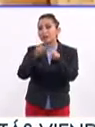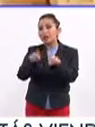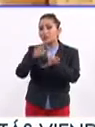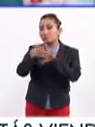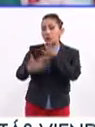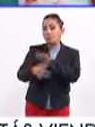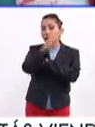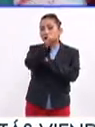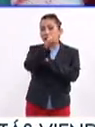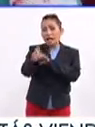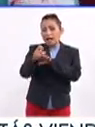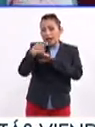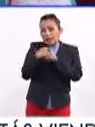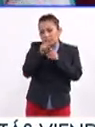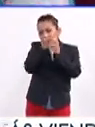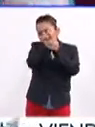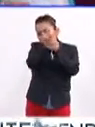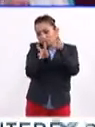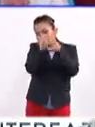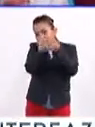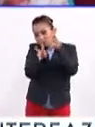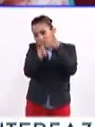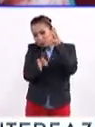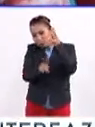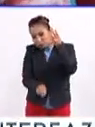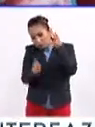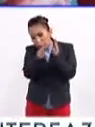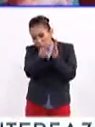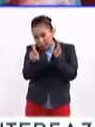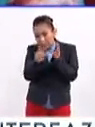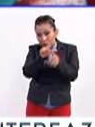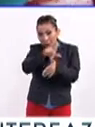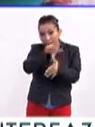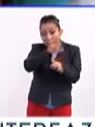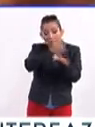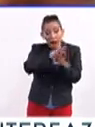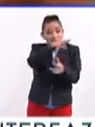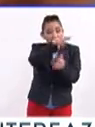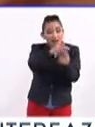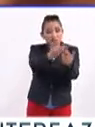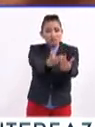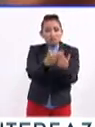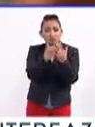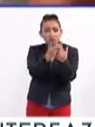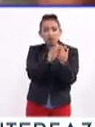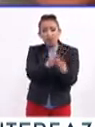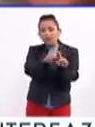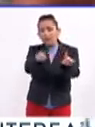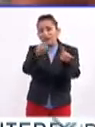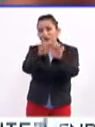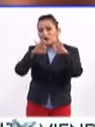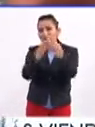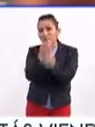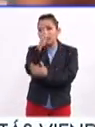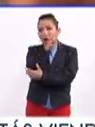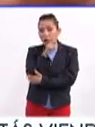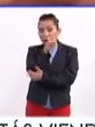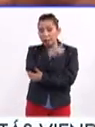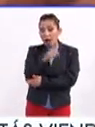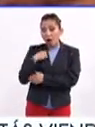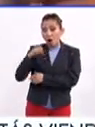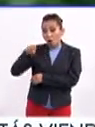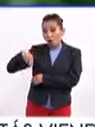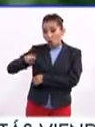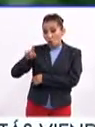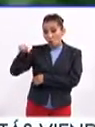cerca de 100 conjuntos de lenguas que derivan de una en común, América Latina es la región más rica en familias lingüísticas. La Organización